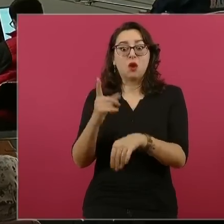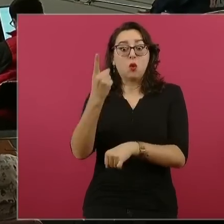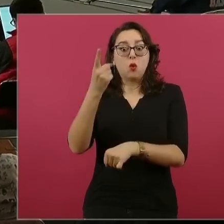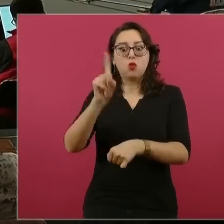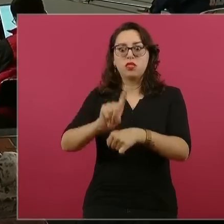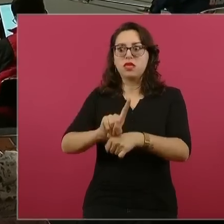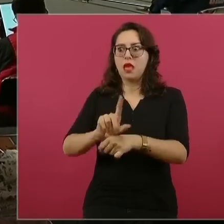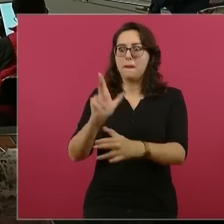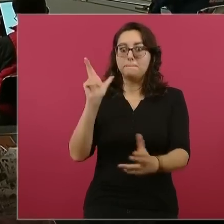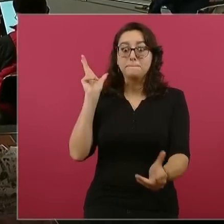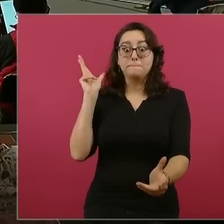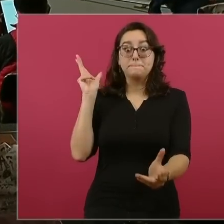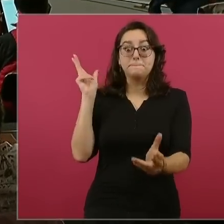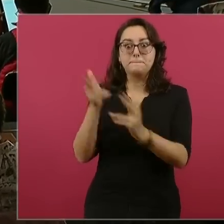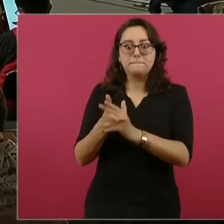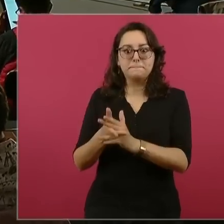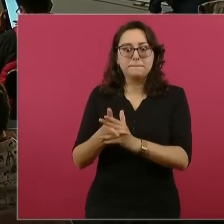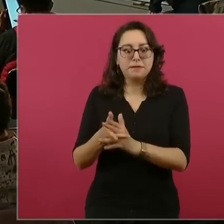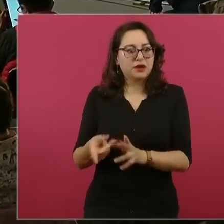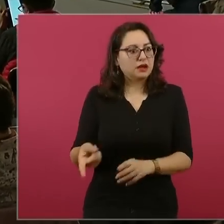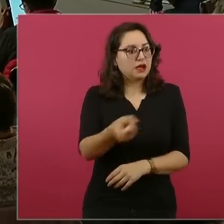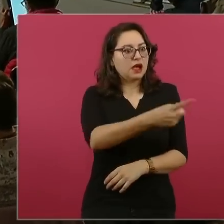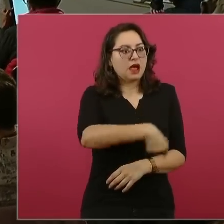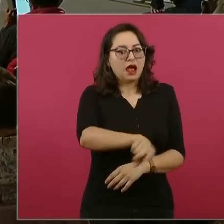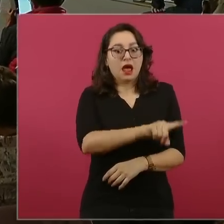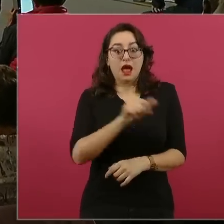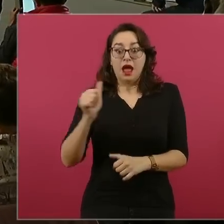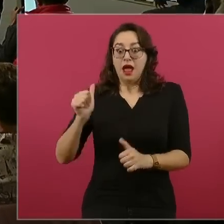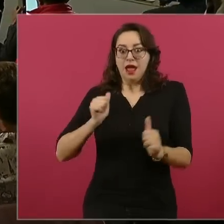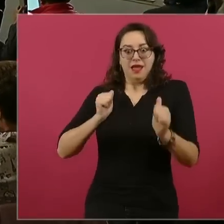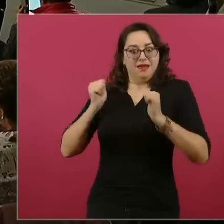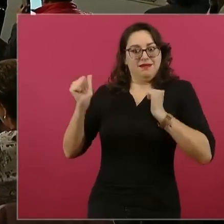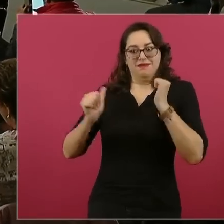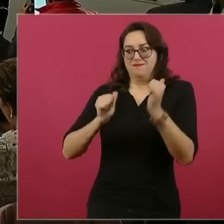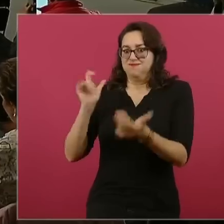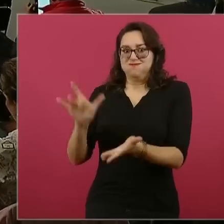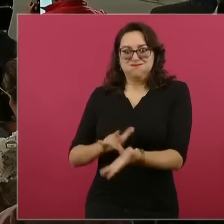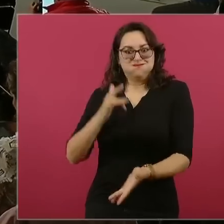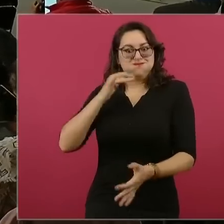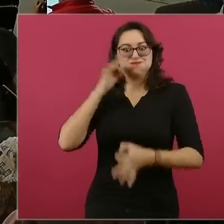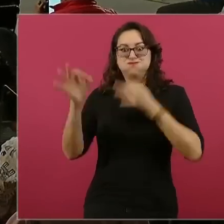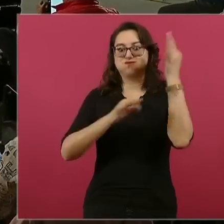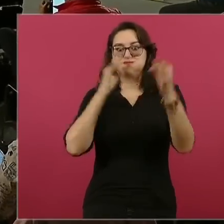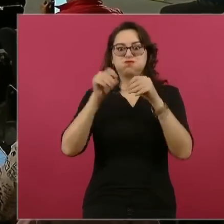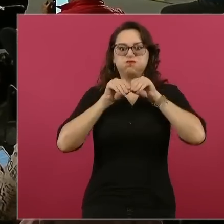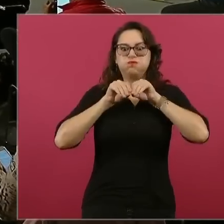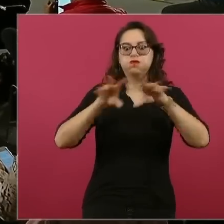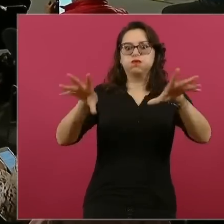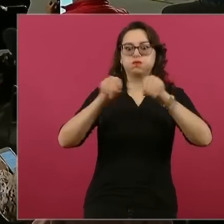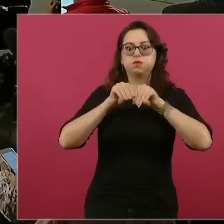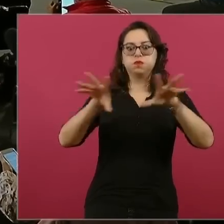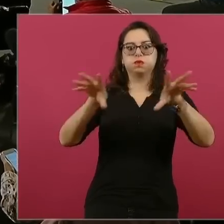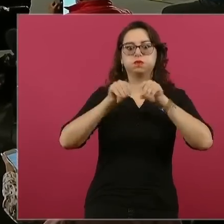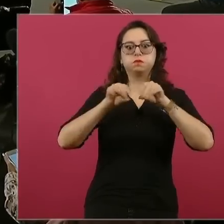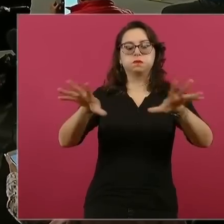Lo aprovechan. Entonces, la sensación que se tiene es de